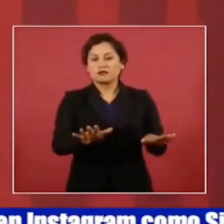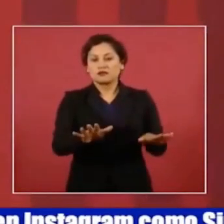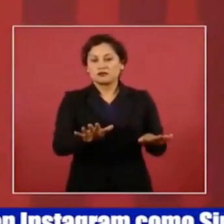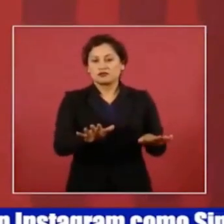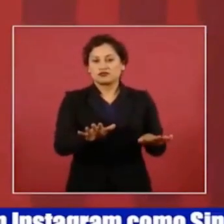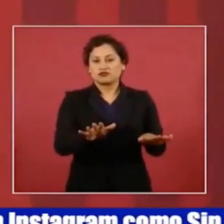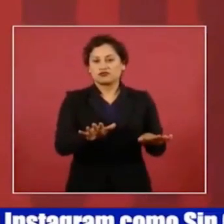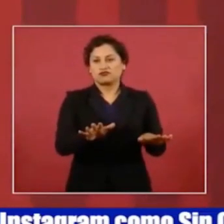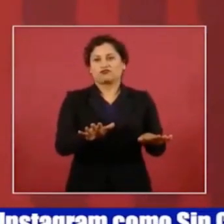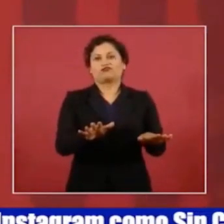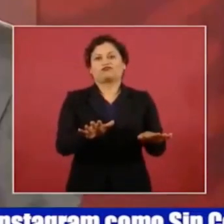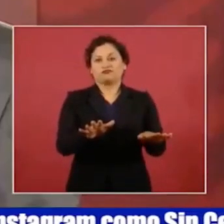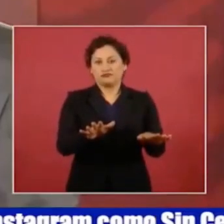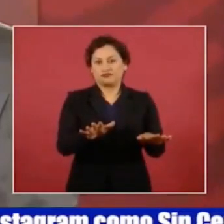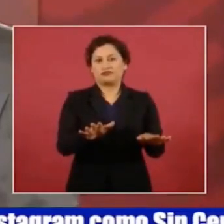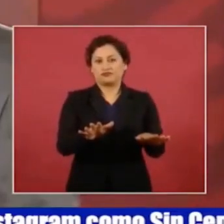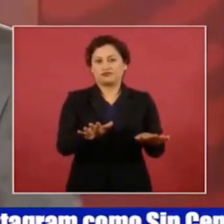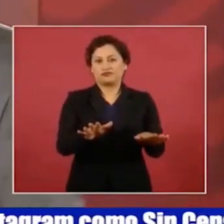sin que se den a conocer